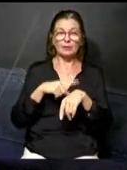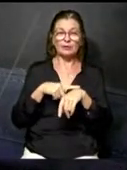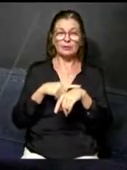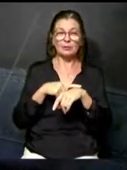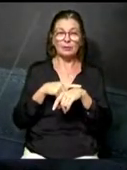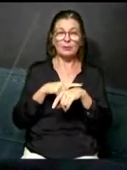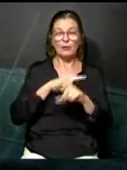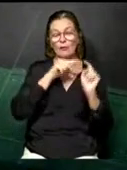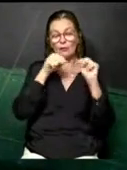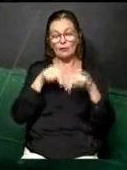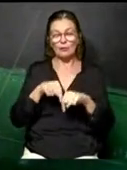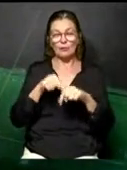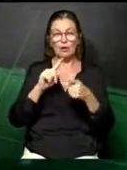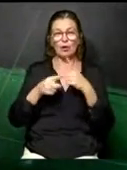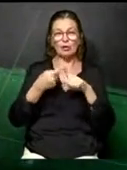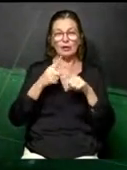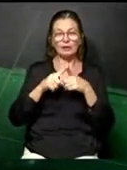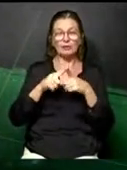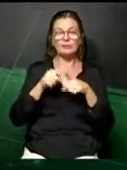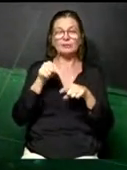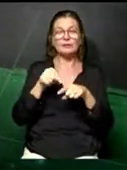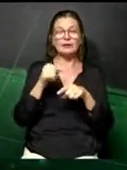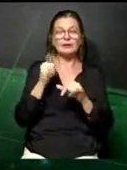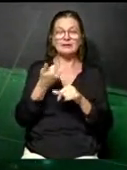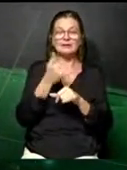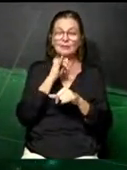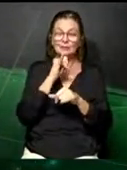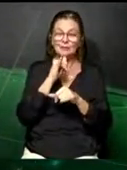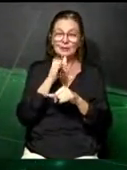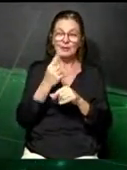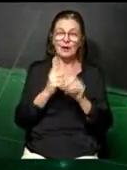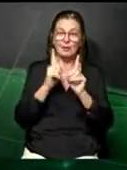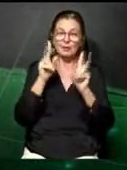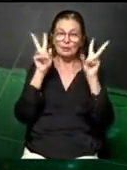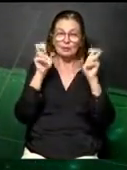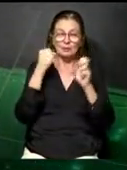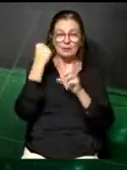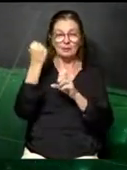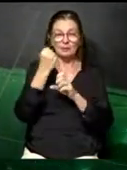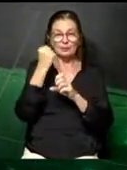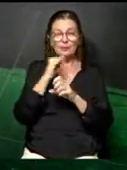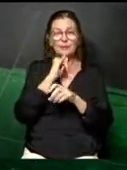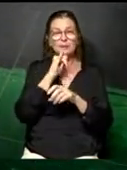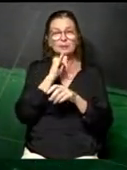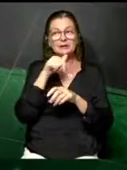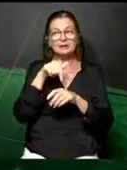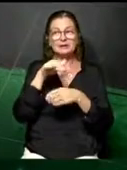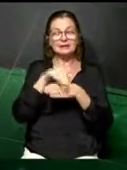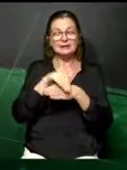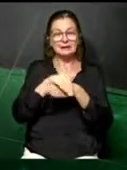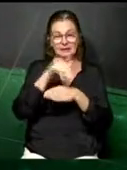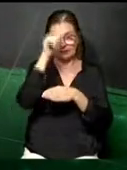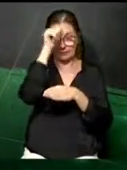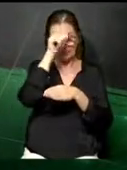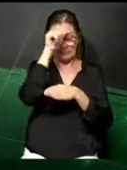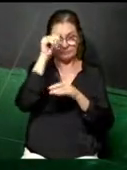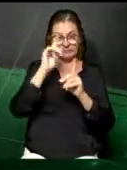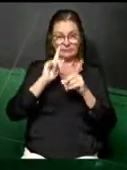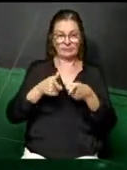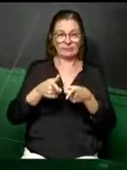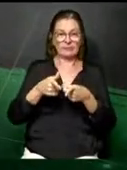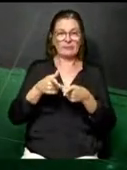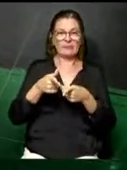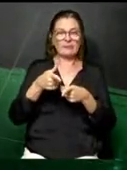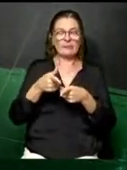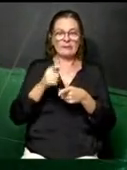retomar el contacto contigo. Bueno, ya les contamos algunos de los principales titulares para desarrollar en esta tarde de domingo. También lo que va a